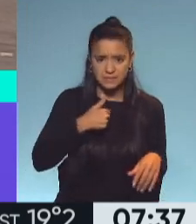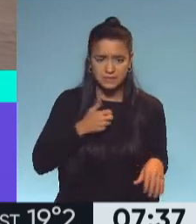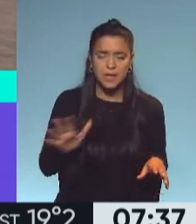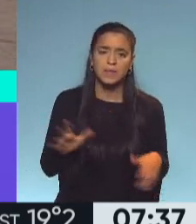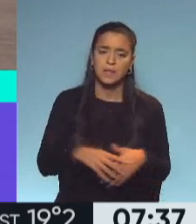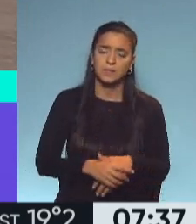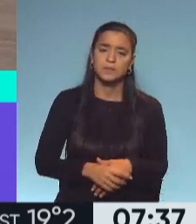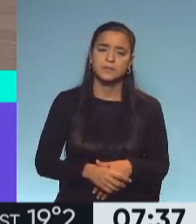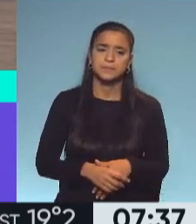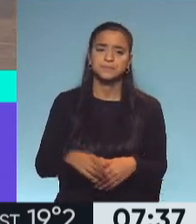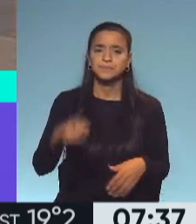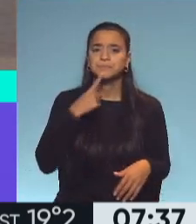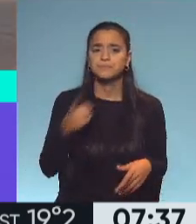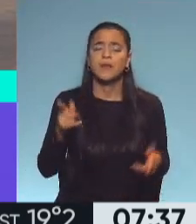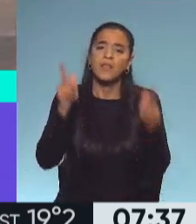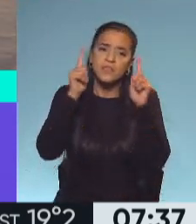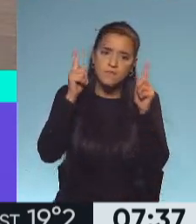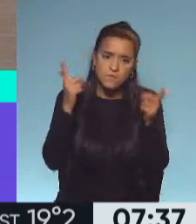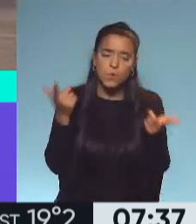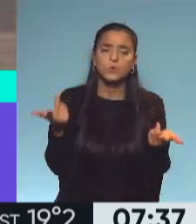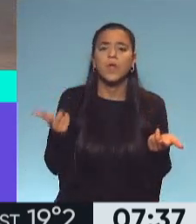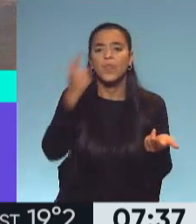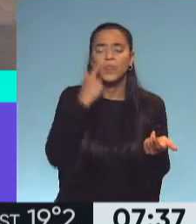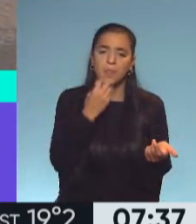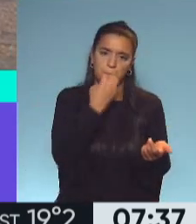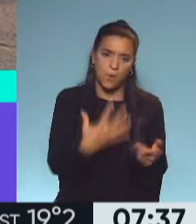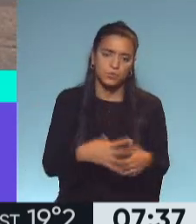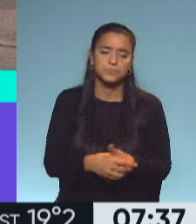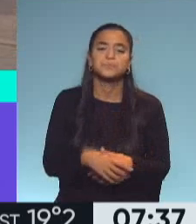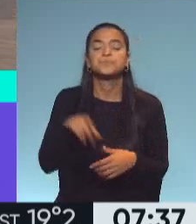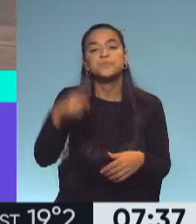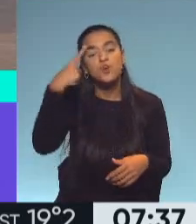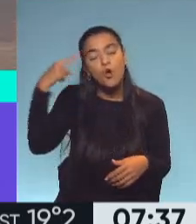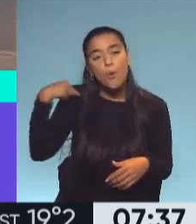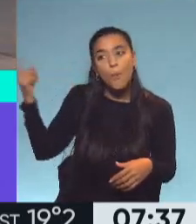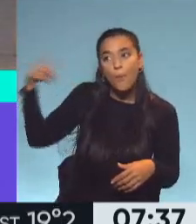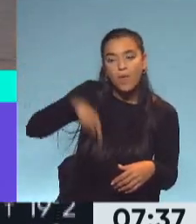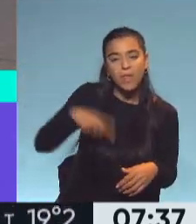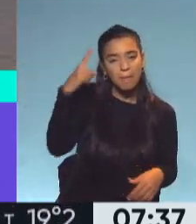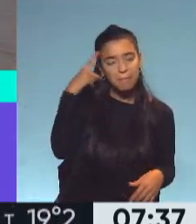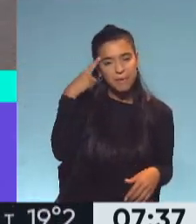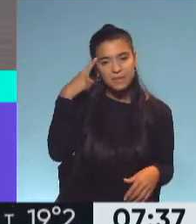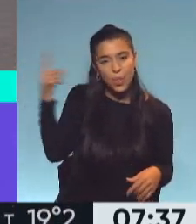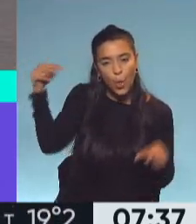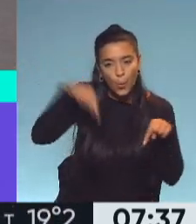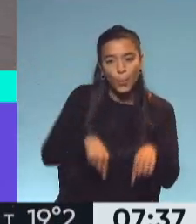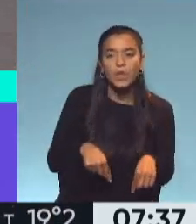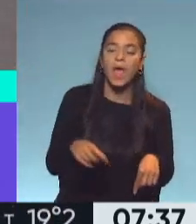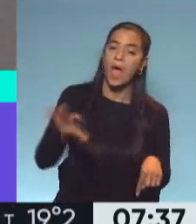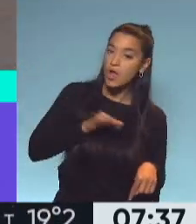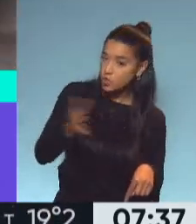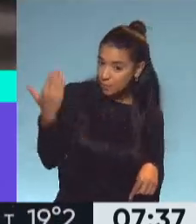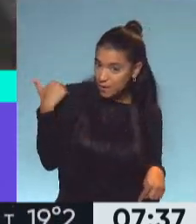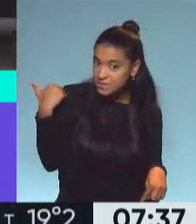al menos hacernos disfrutar de días maravillosos. Y venía pensando cuando venía a este lugar que el año